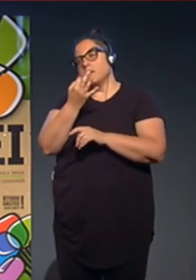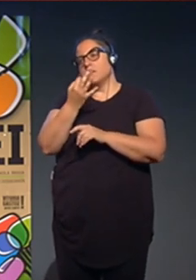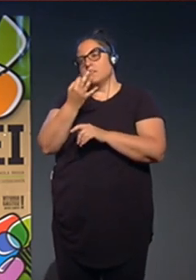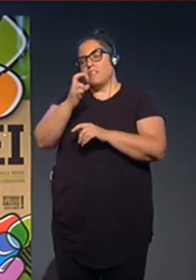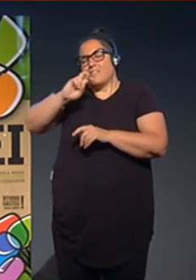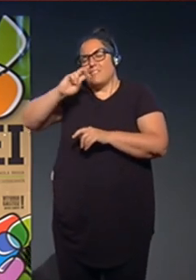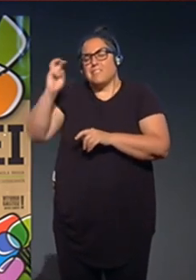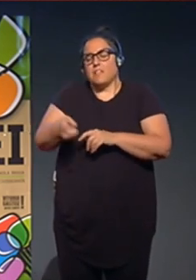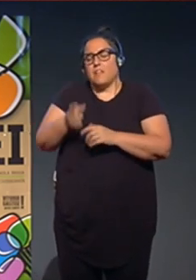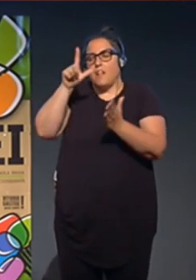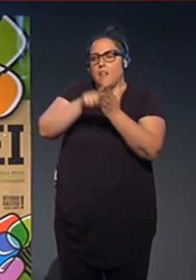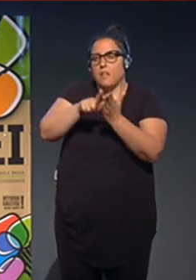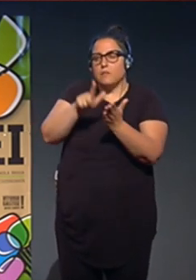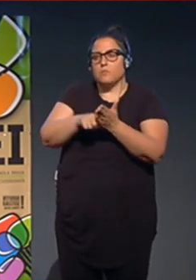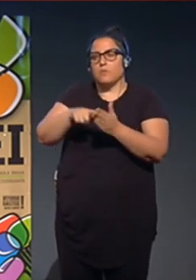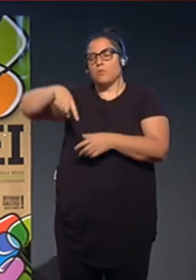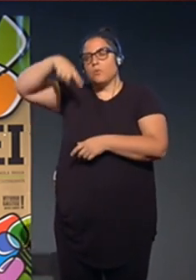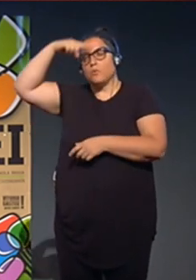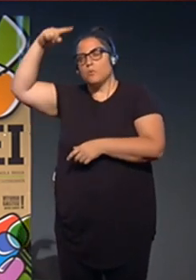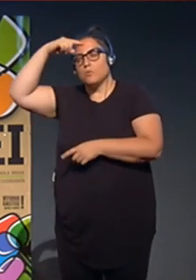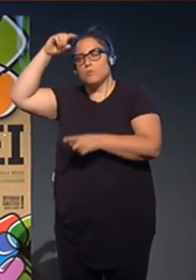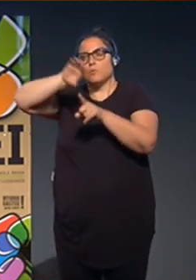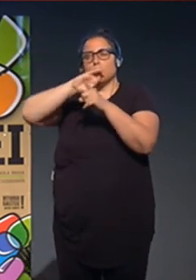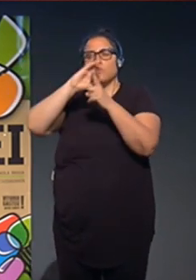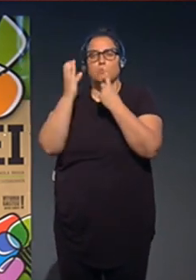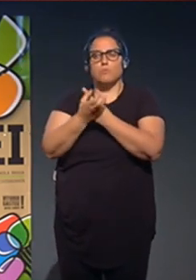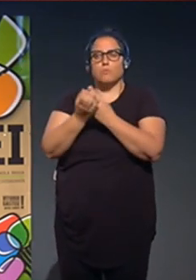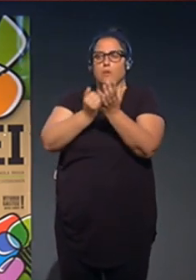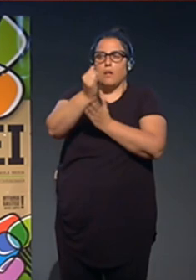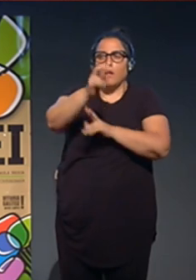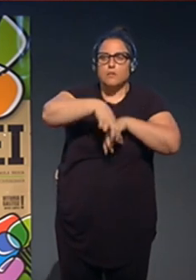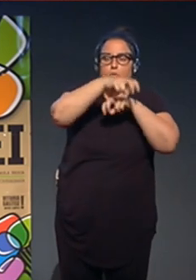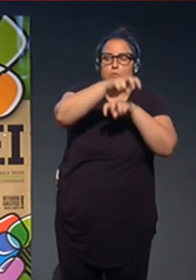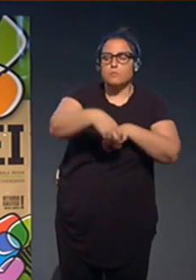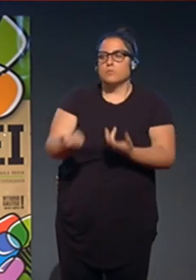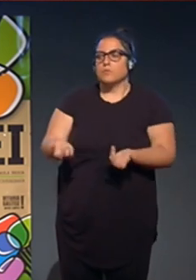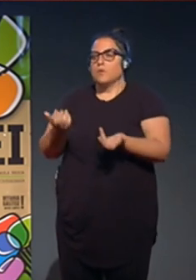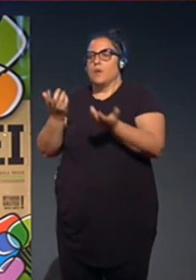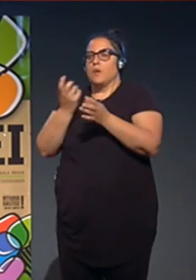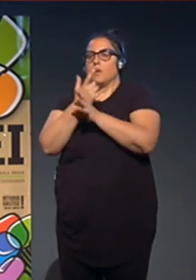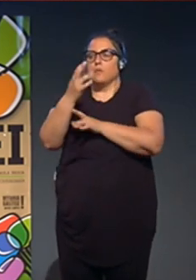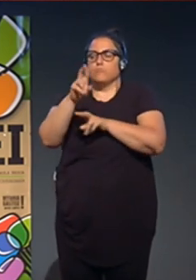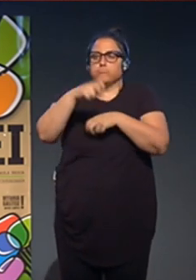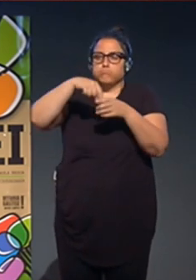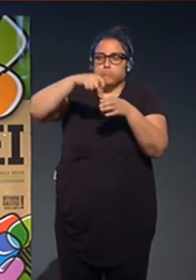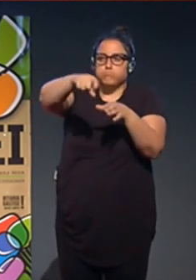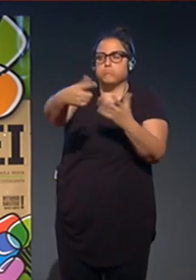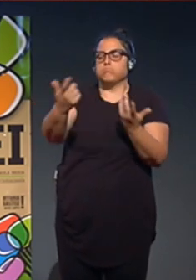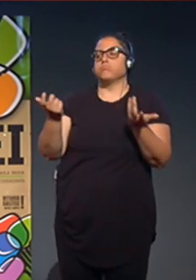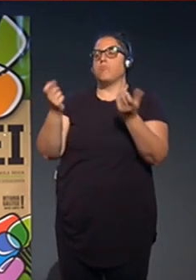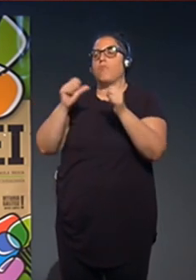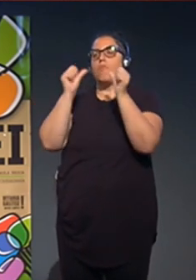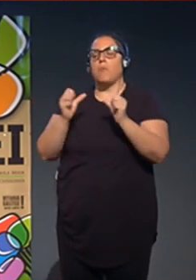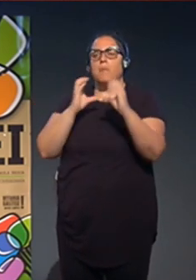culturas de agriculturas de cultivos de formas de alimentación de formas de vivir eh Y de y